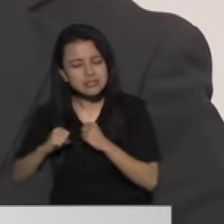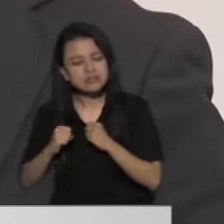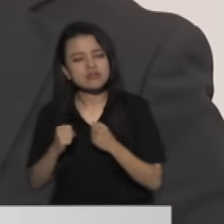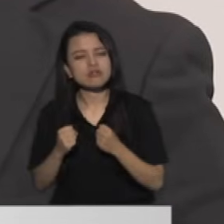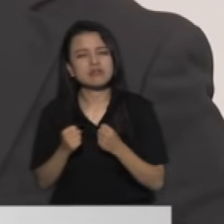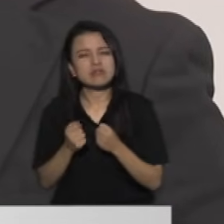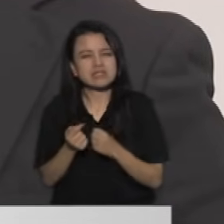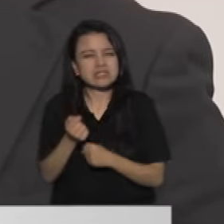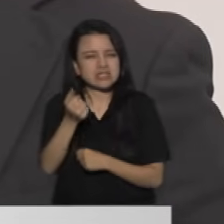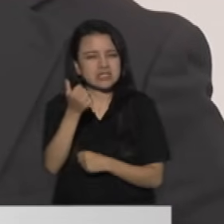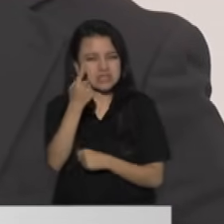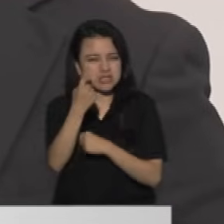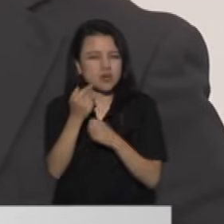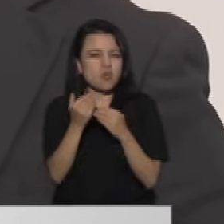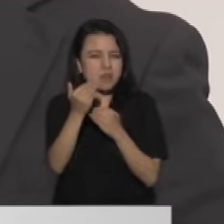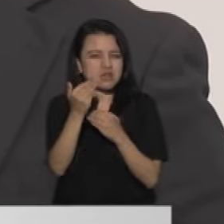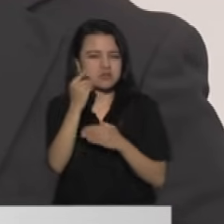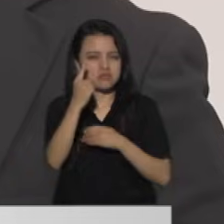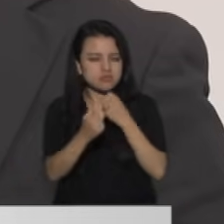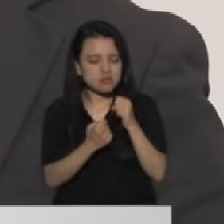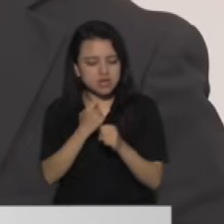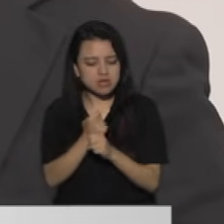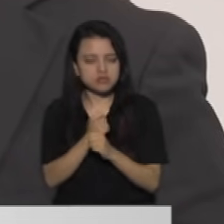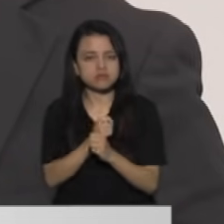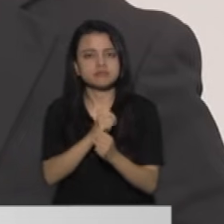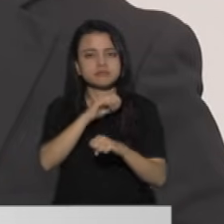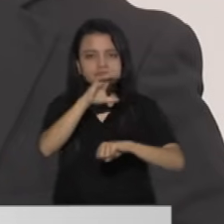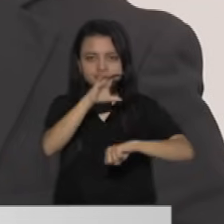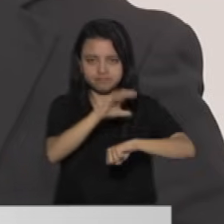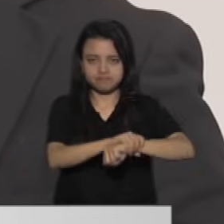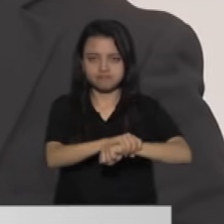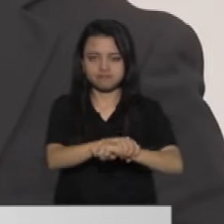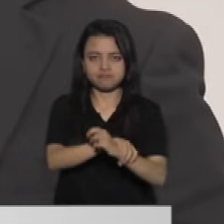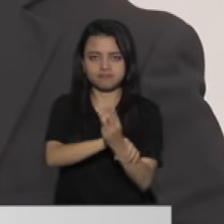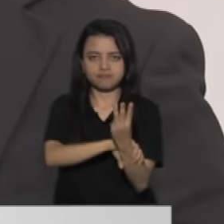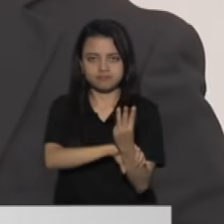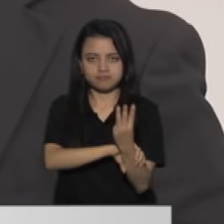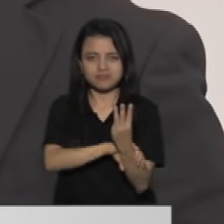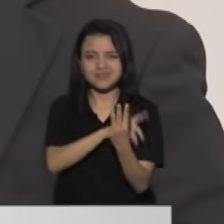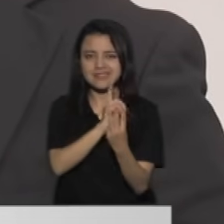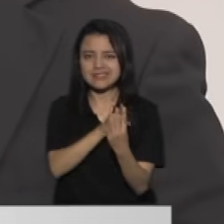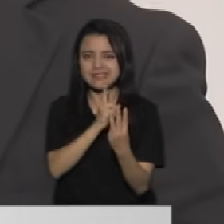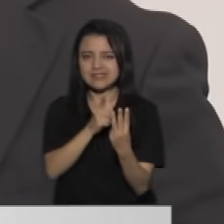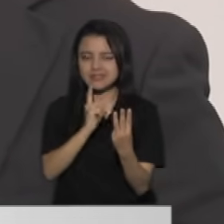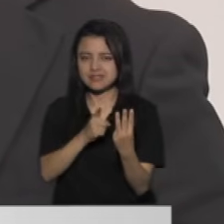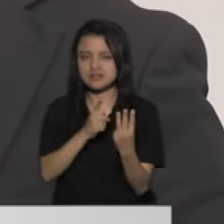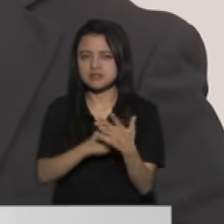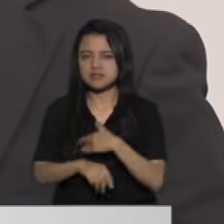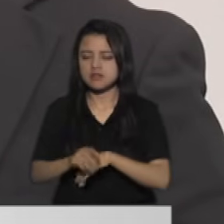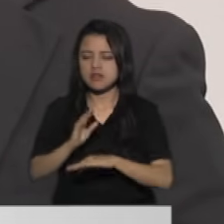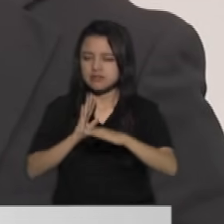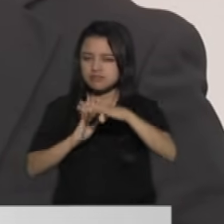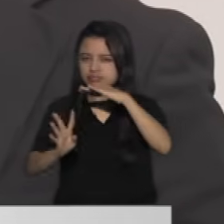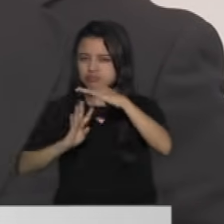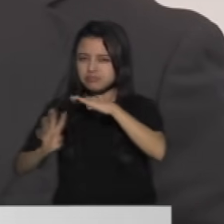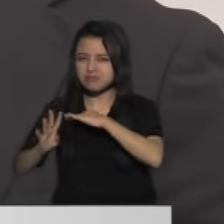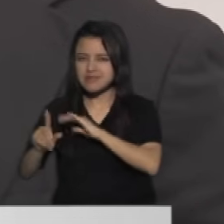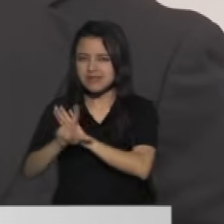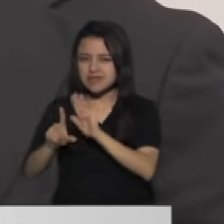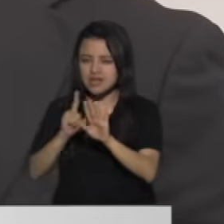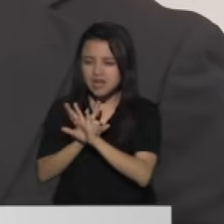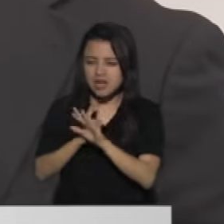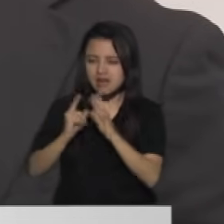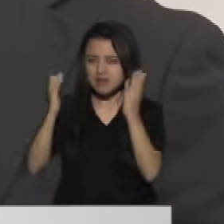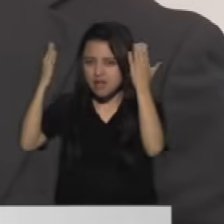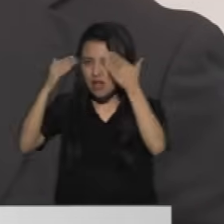poquito más de un año, en donde se capturan tres miembros de una organización por el tráfico de migrantes.